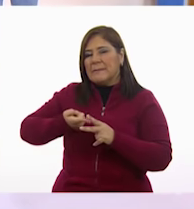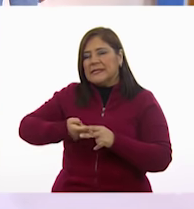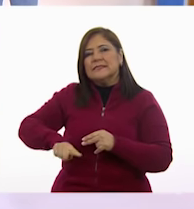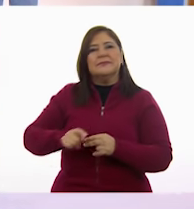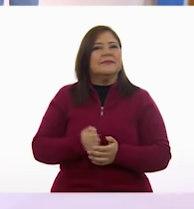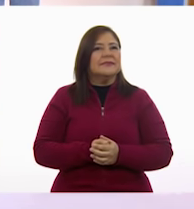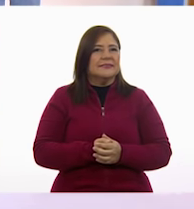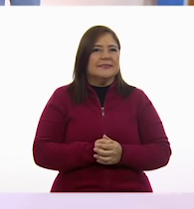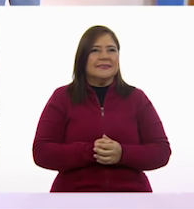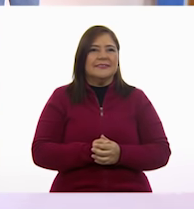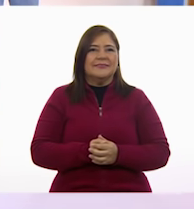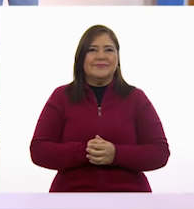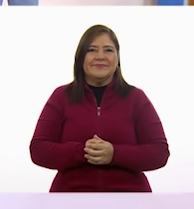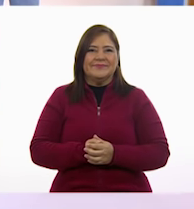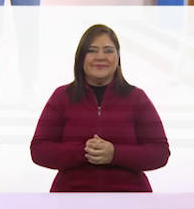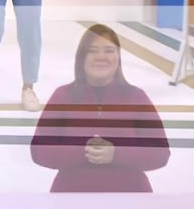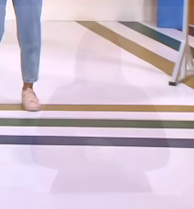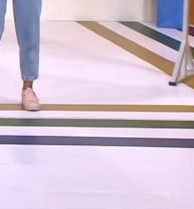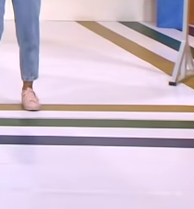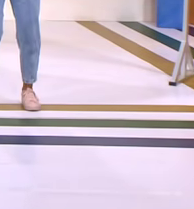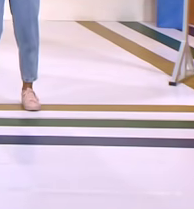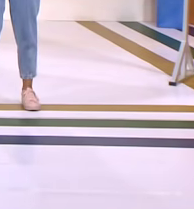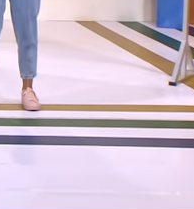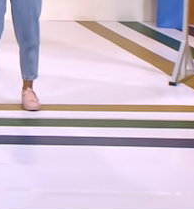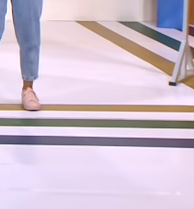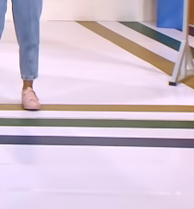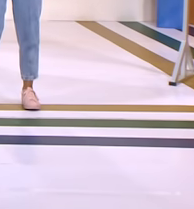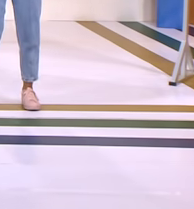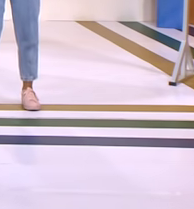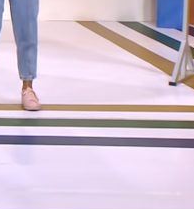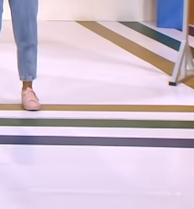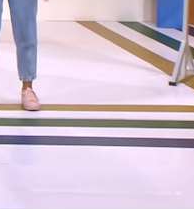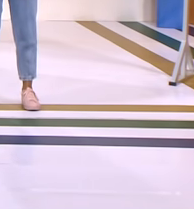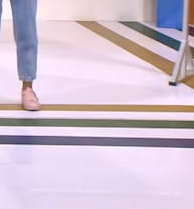Y... Epo, itai, tai,